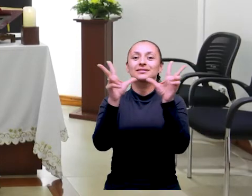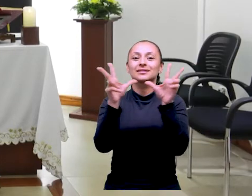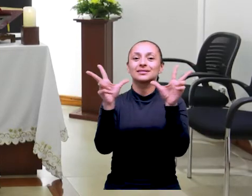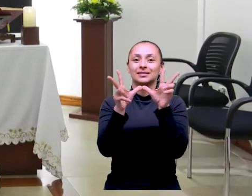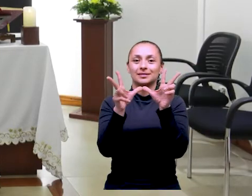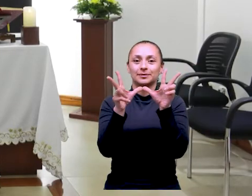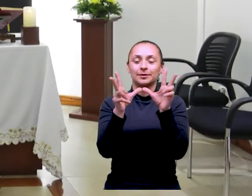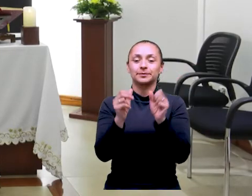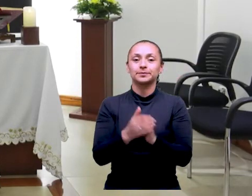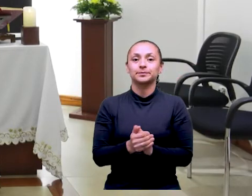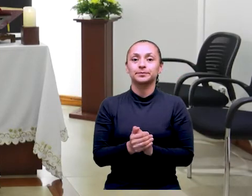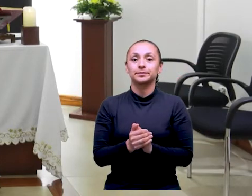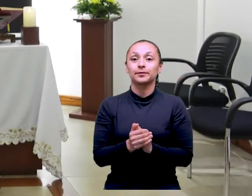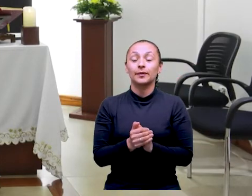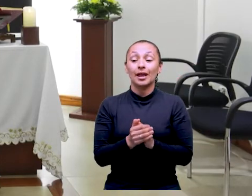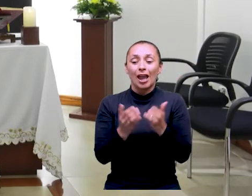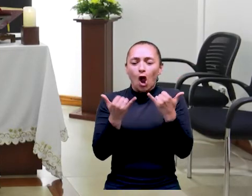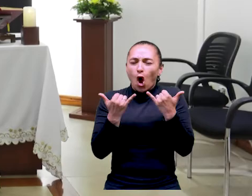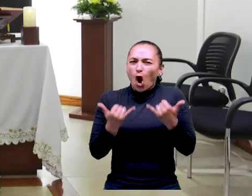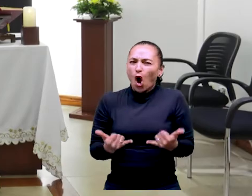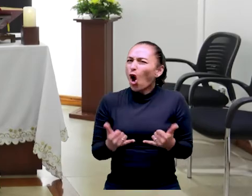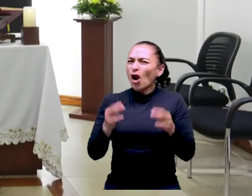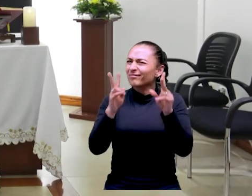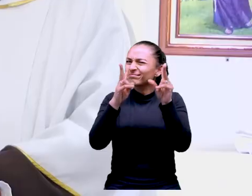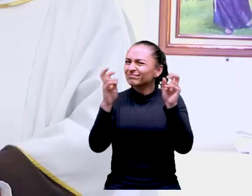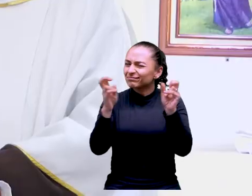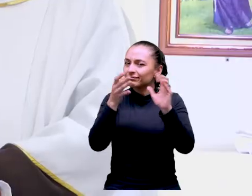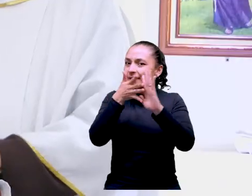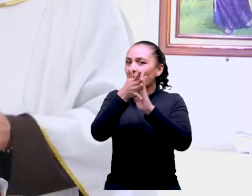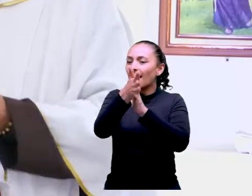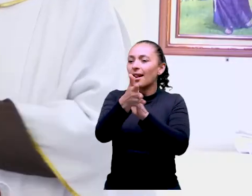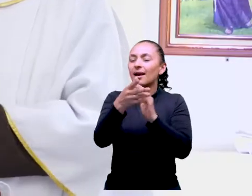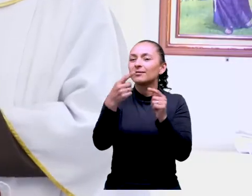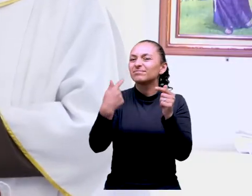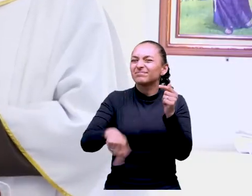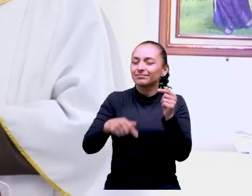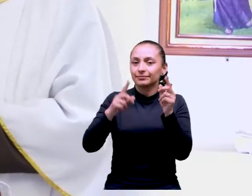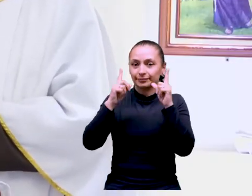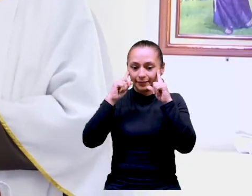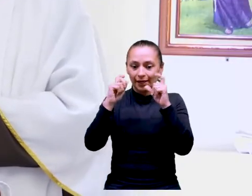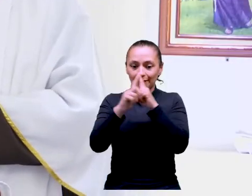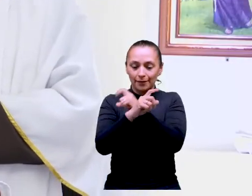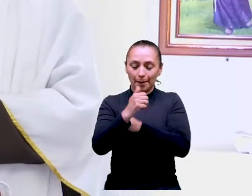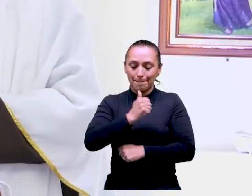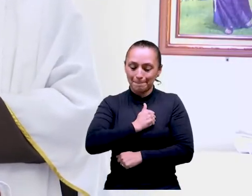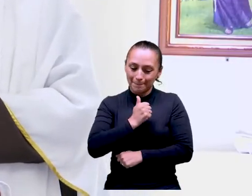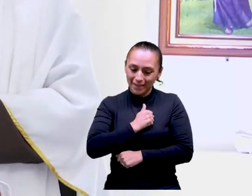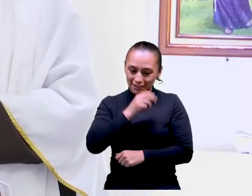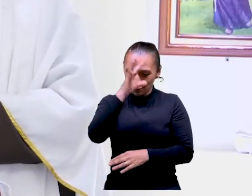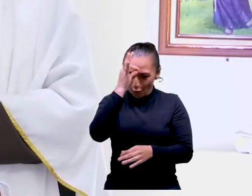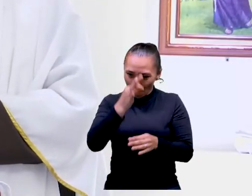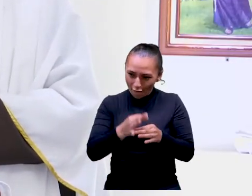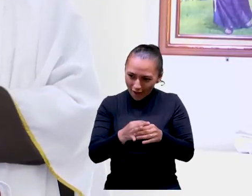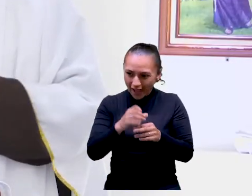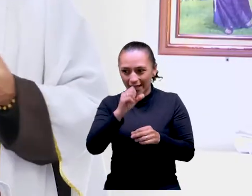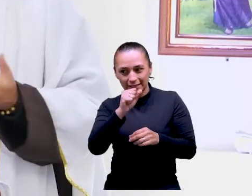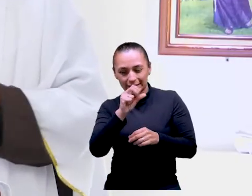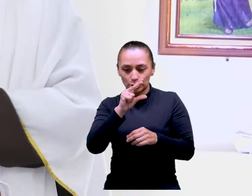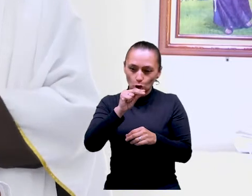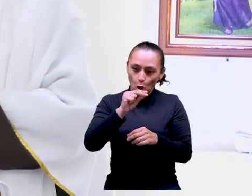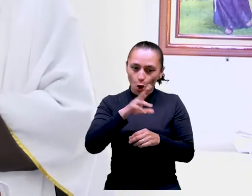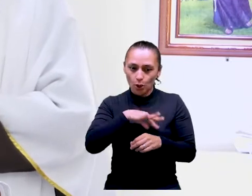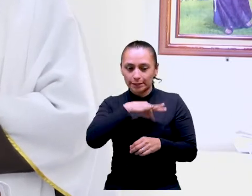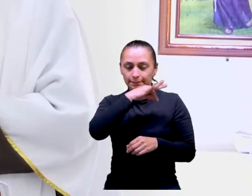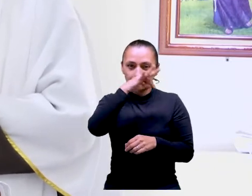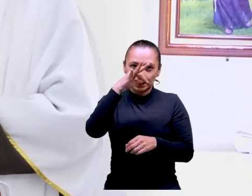de aquí de la universidad sesma y la palabra de hoy nos invita a reflexionar sobre nuestra vida